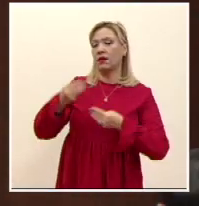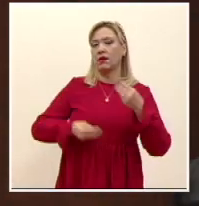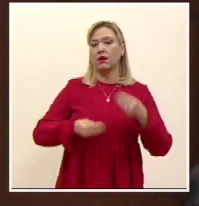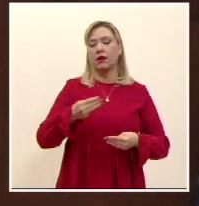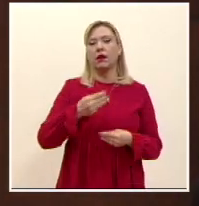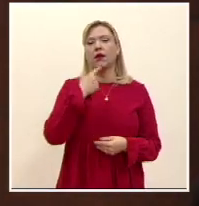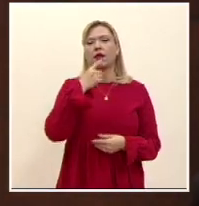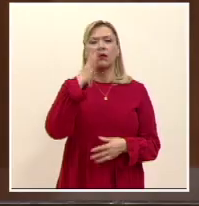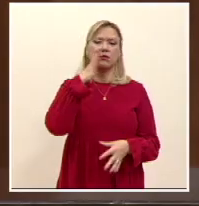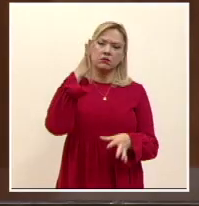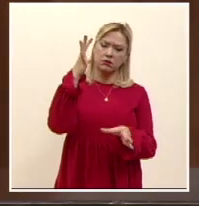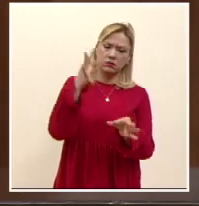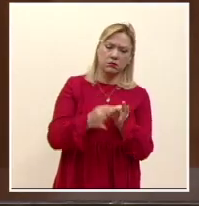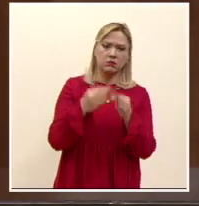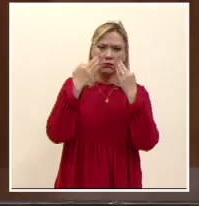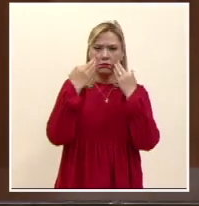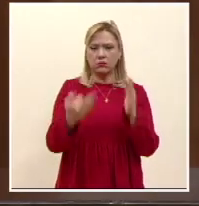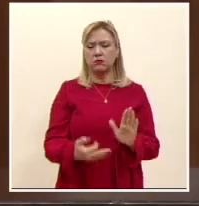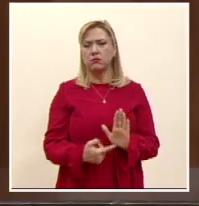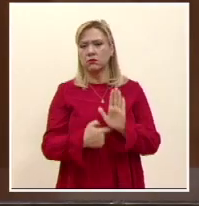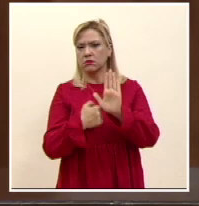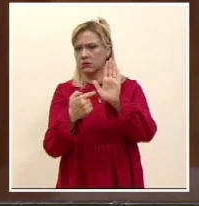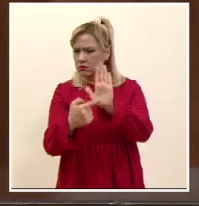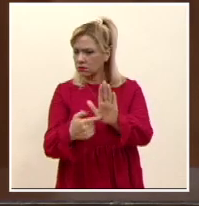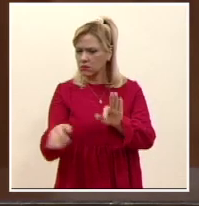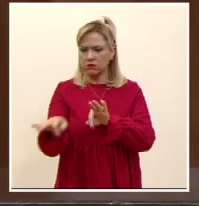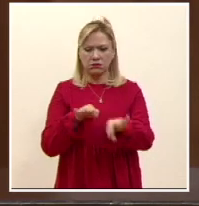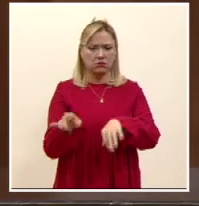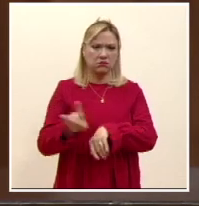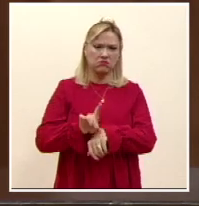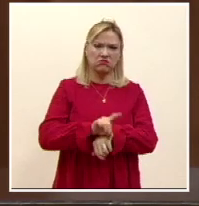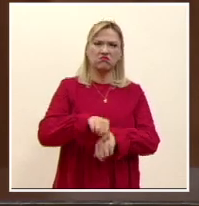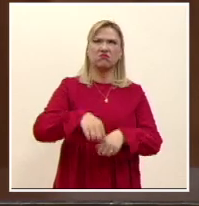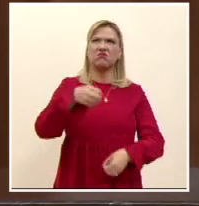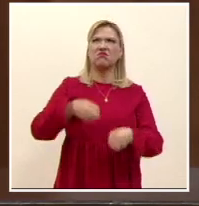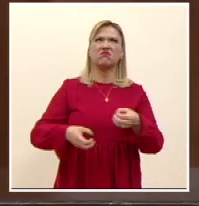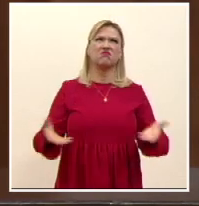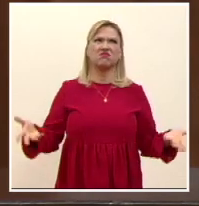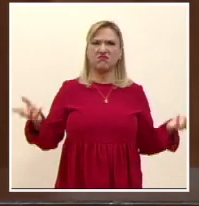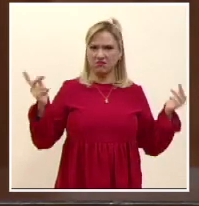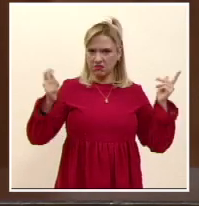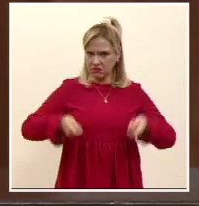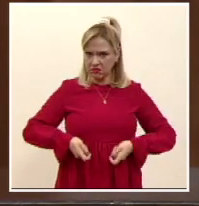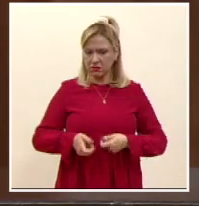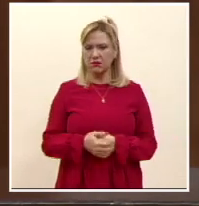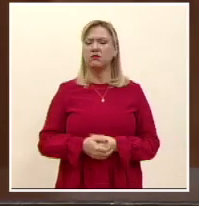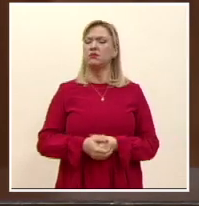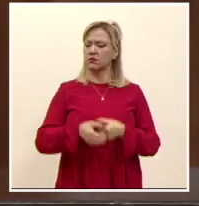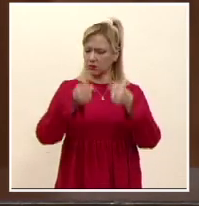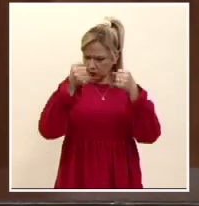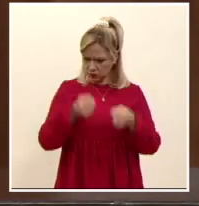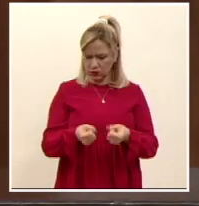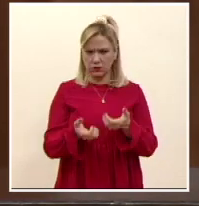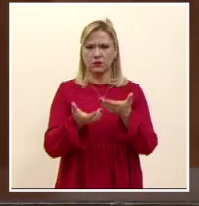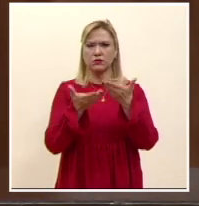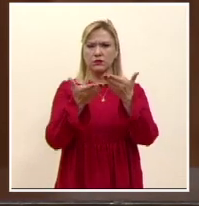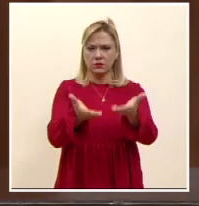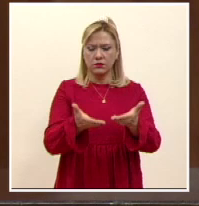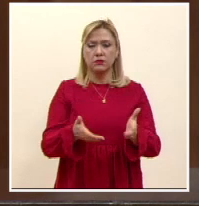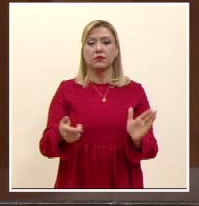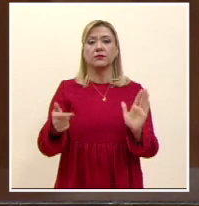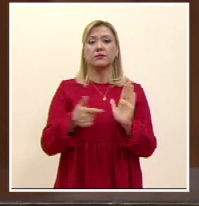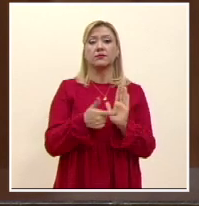se comprometió a transparentar todo el trabajo del tribunal. Garantizaremos también que los